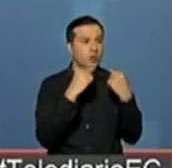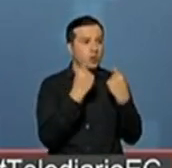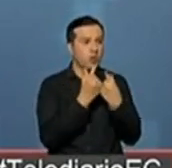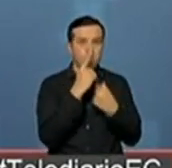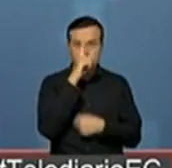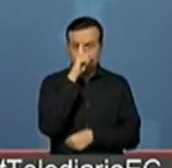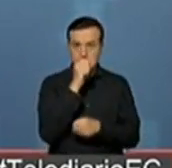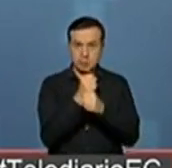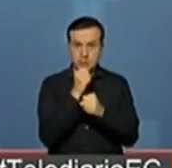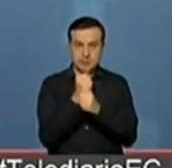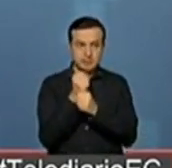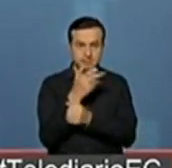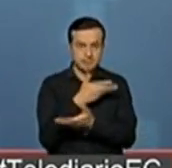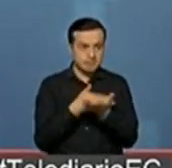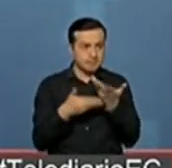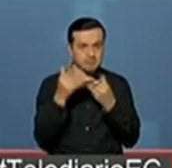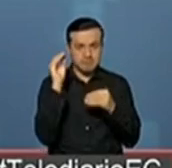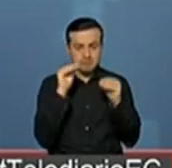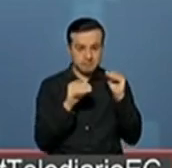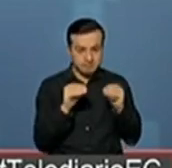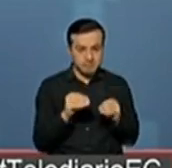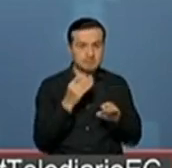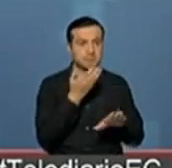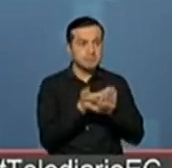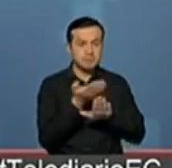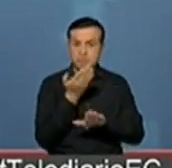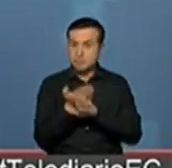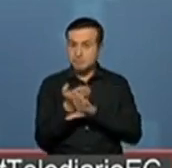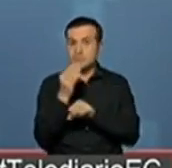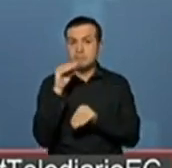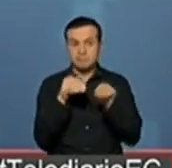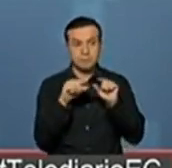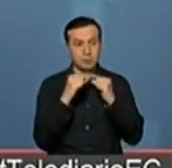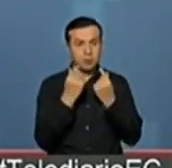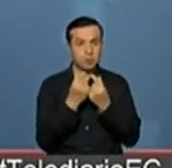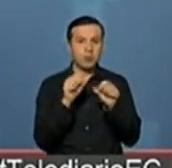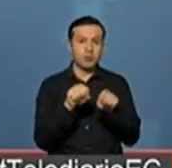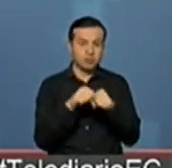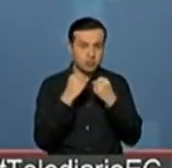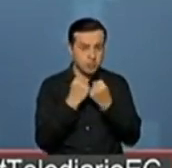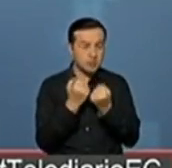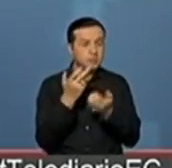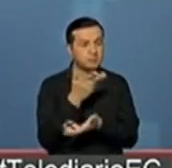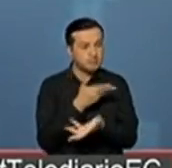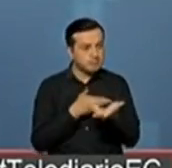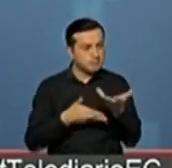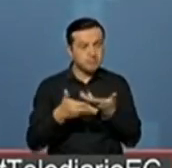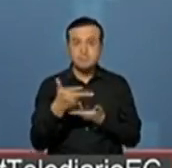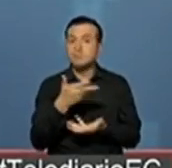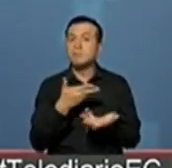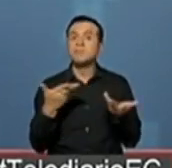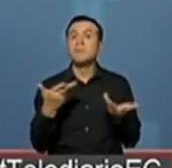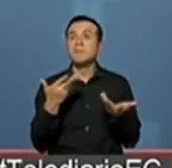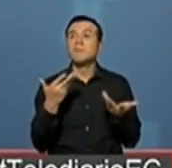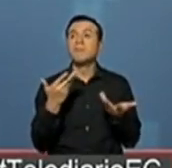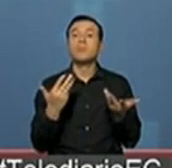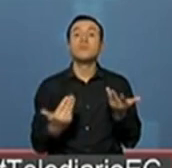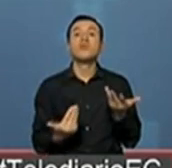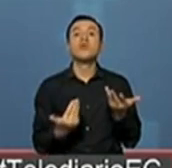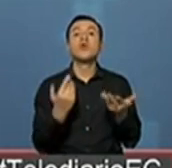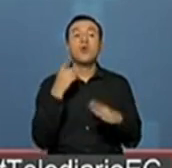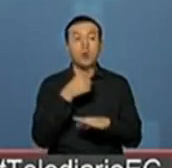los trabajadores para ir construyendo en base a las propuestas de los sectores sociales también lo que será la sustitución al